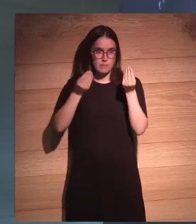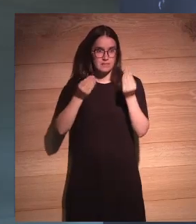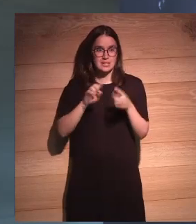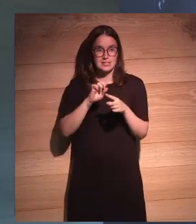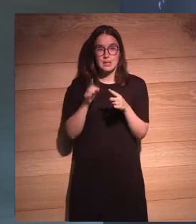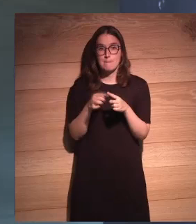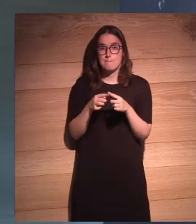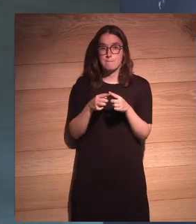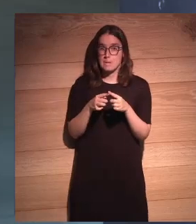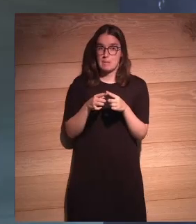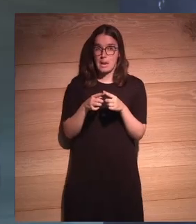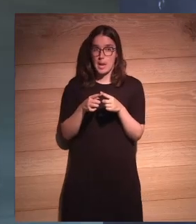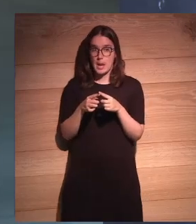Esta es